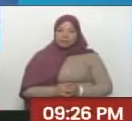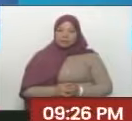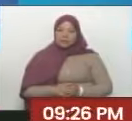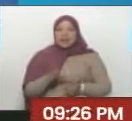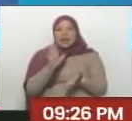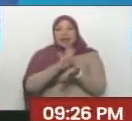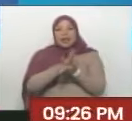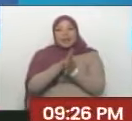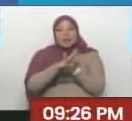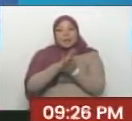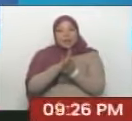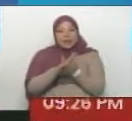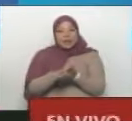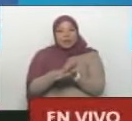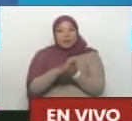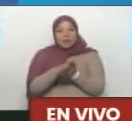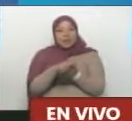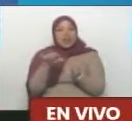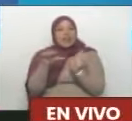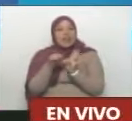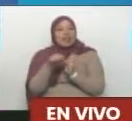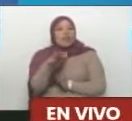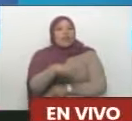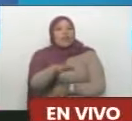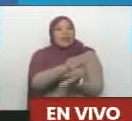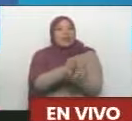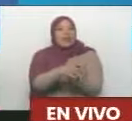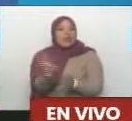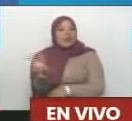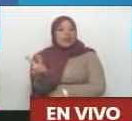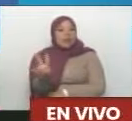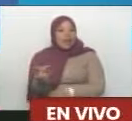La arepa. ¿De dónde es la arepa?